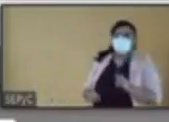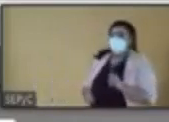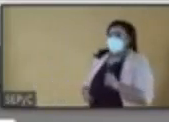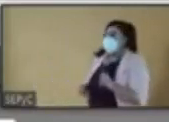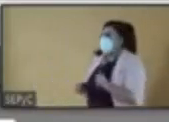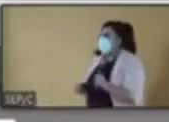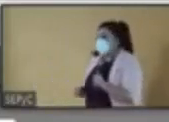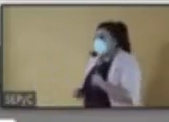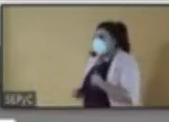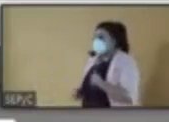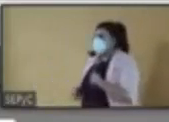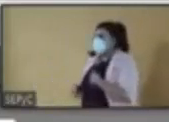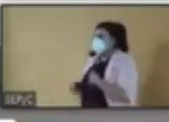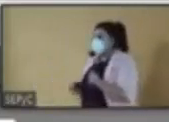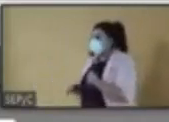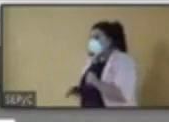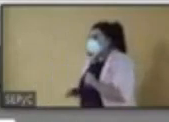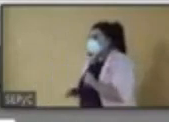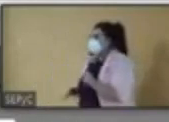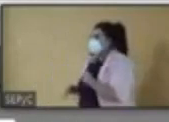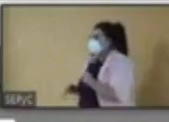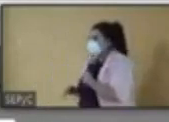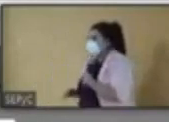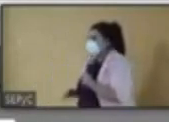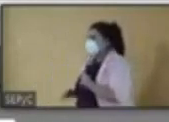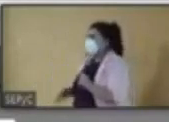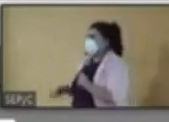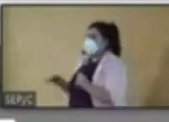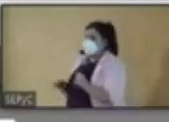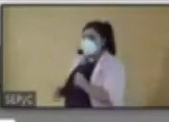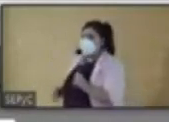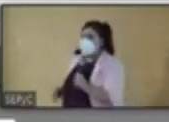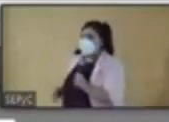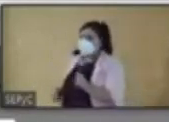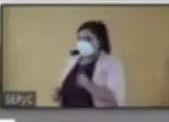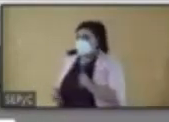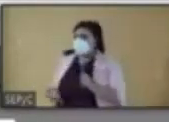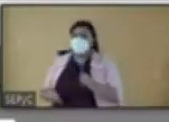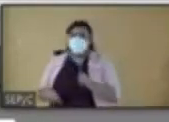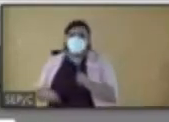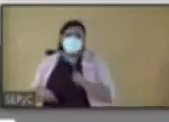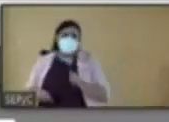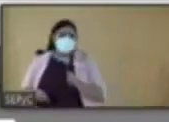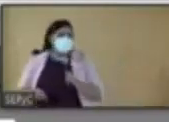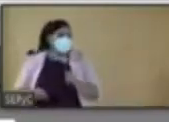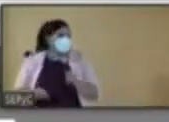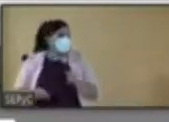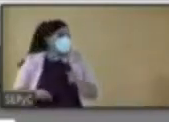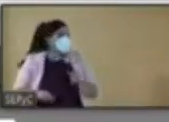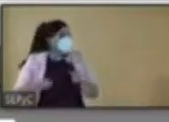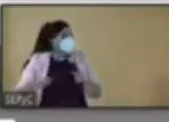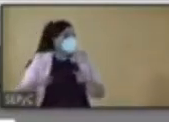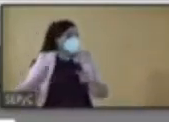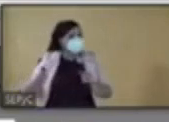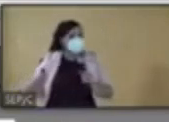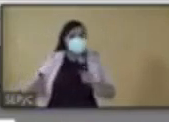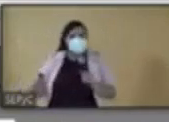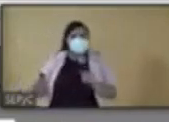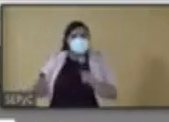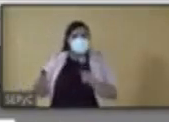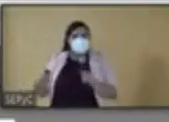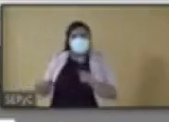nuestros créditos hipotecarios, automotrices, financieros o de cualquier otra naturaleza para efecto de